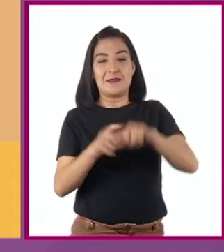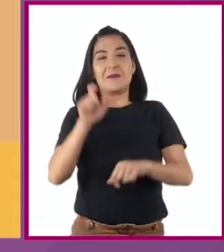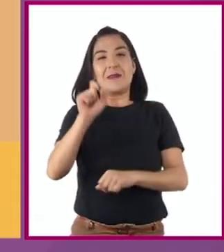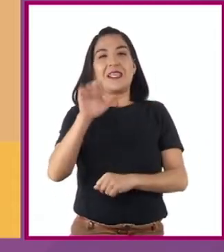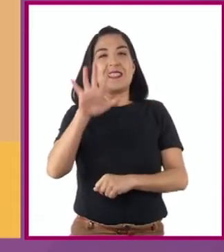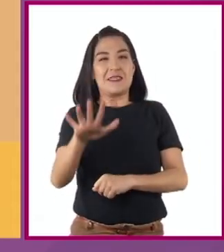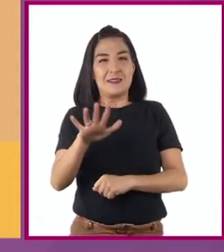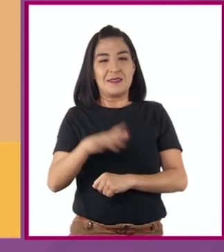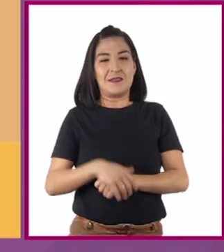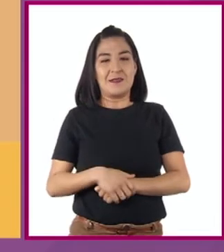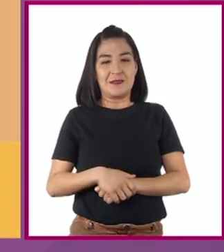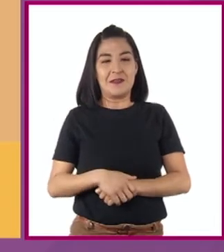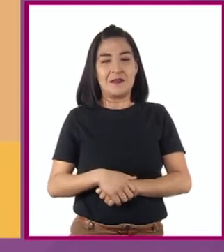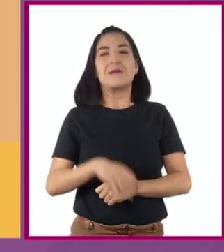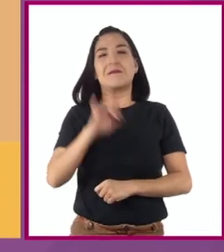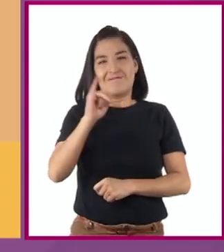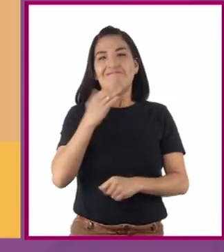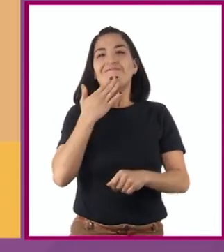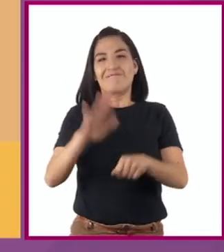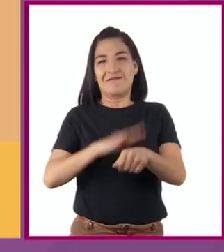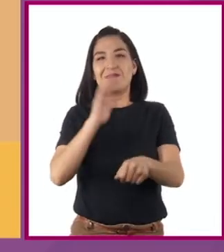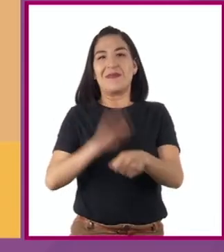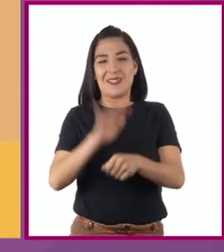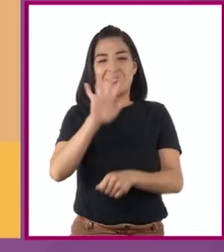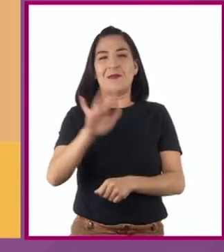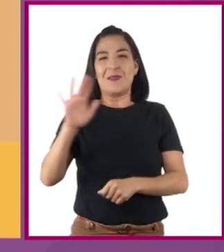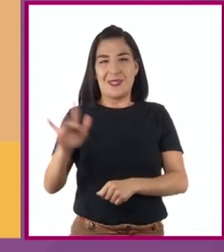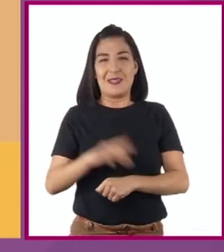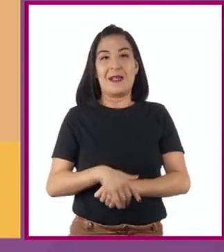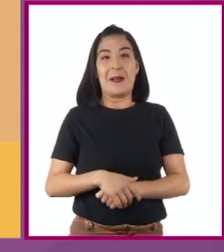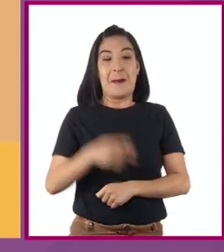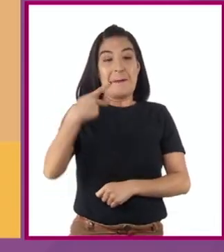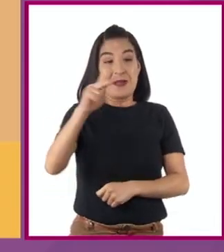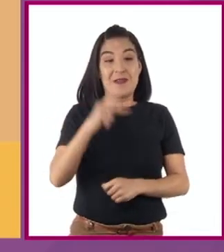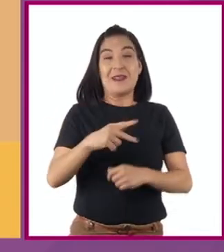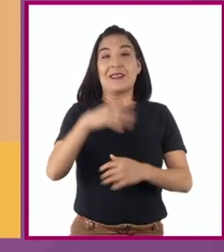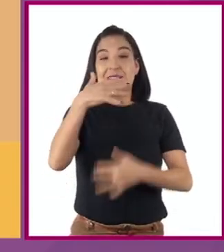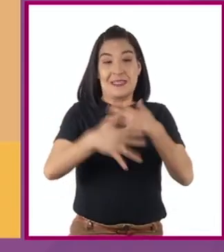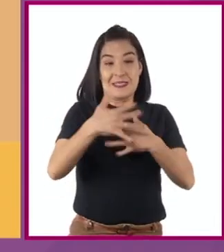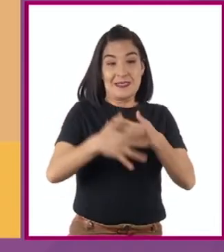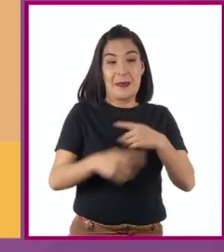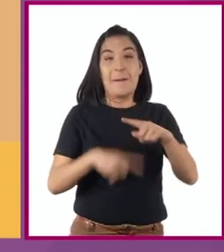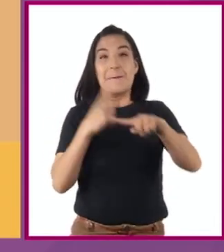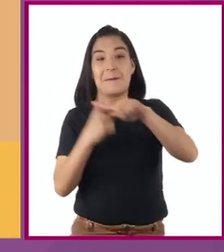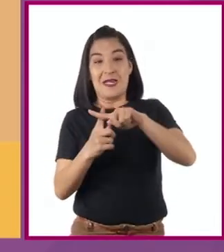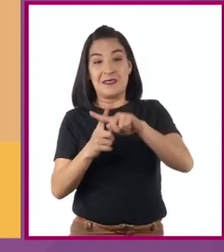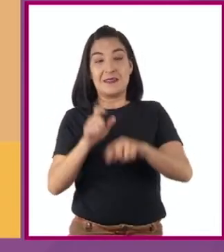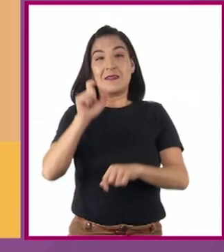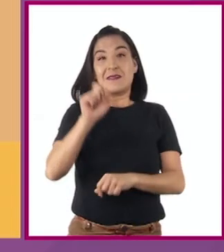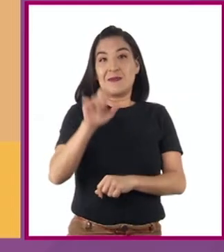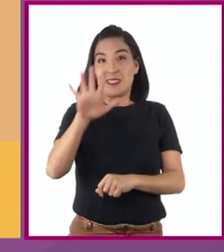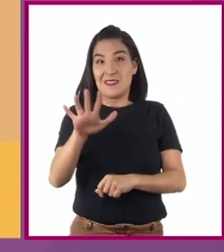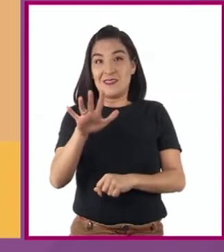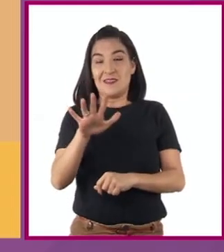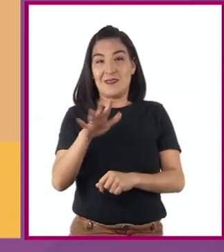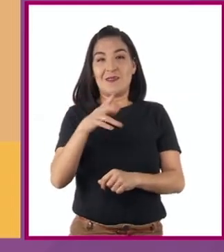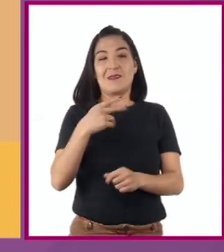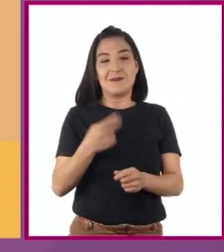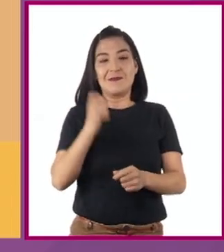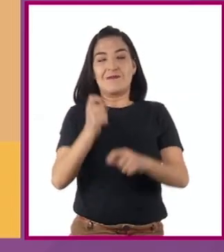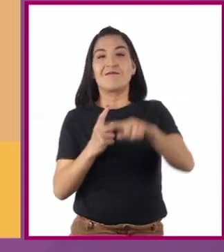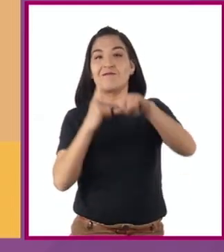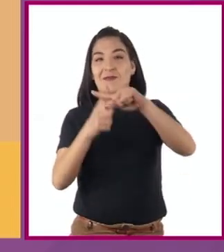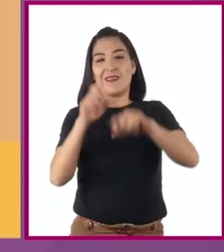25 sí suma 55, pero 15 más el doble de 25